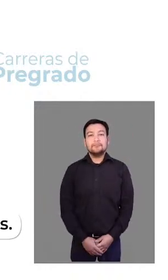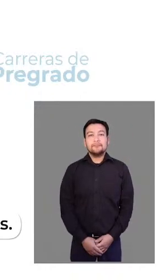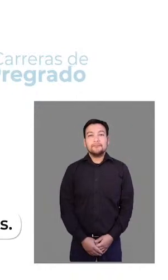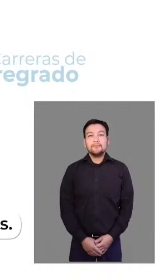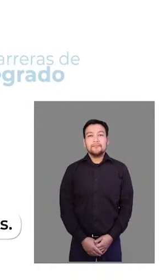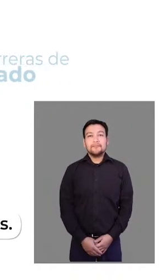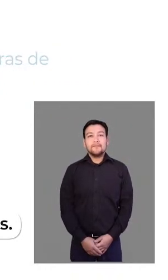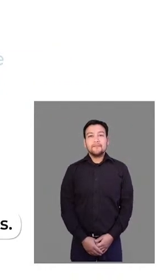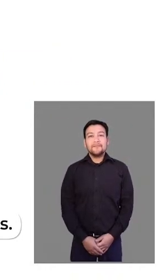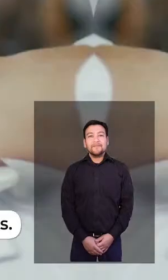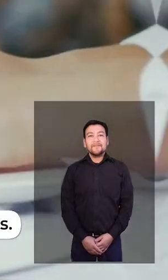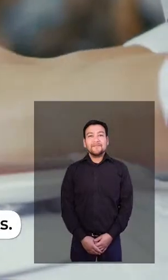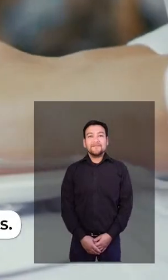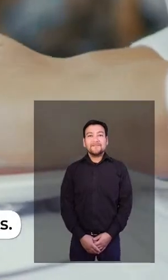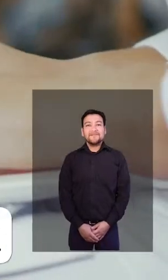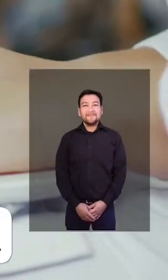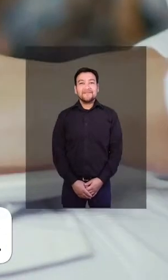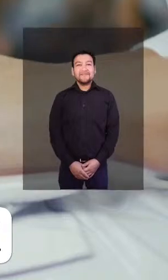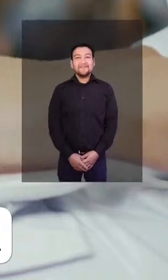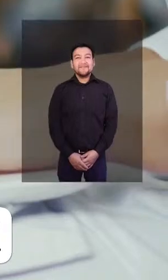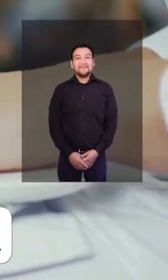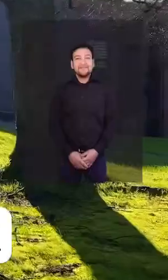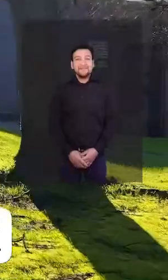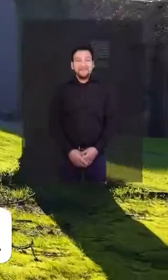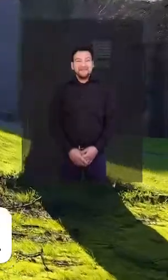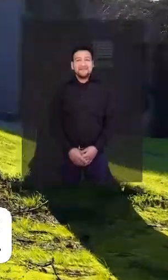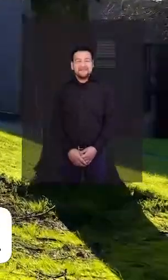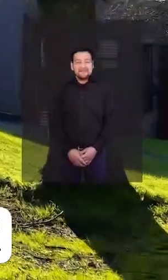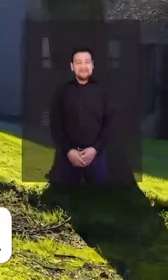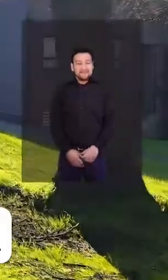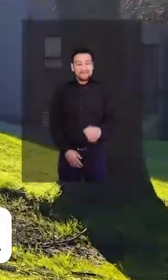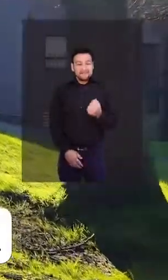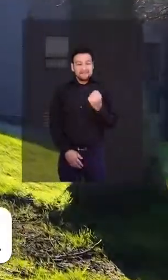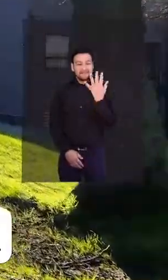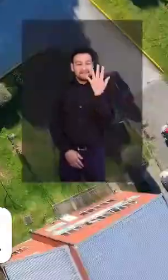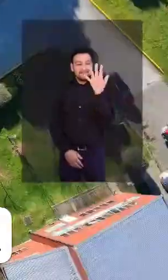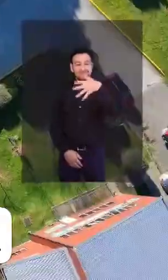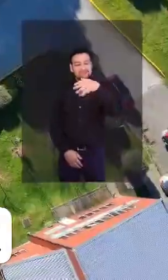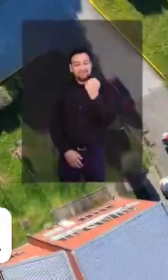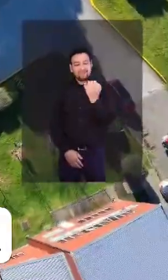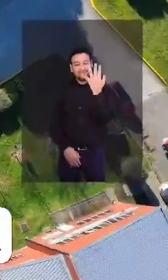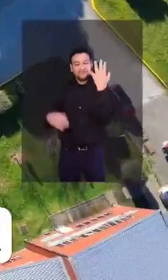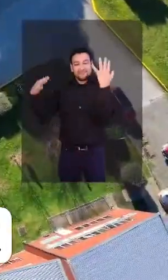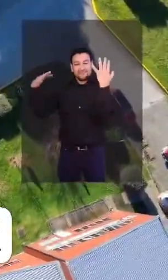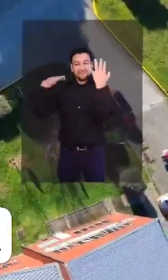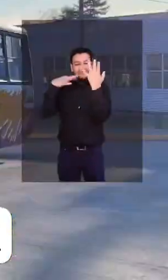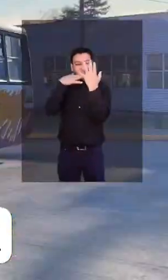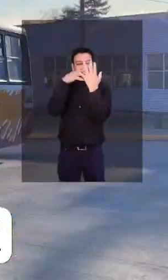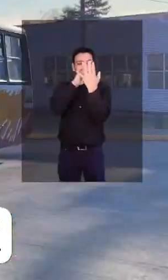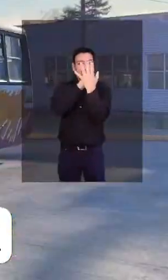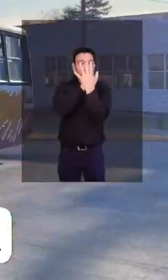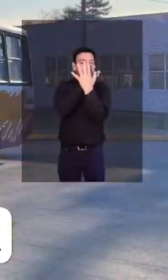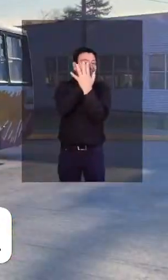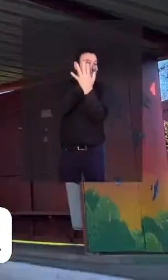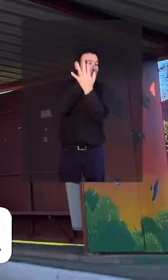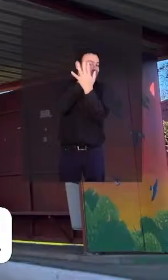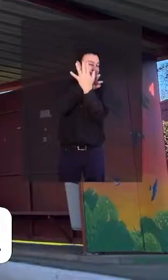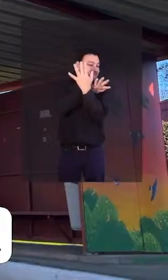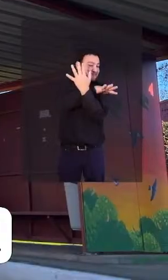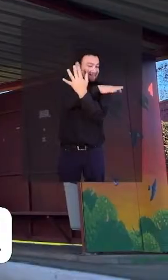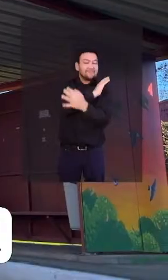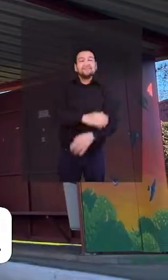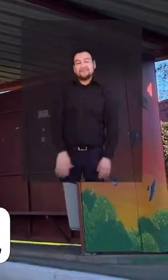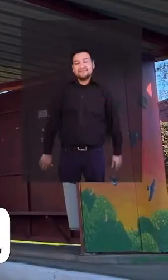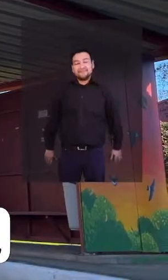de magísteres y diplomados. En nuestras aulas fomentamos la pasión y la excelencia, cultivando habilidades